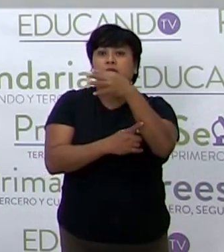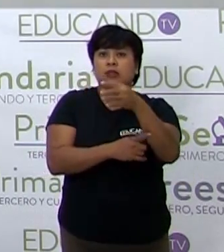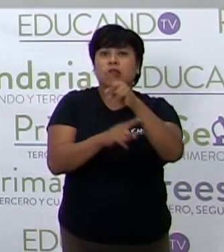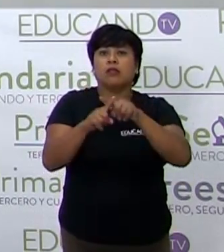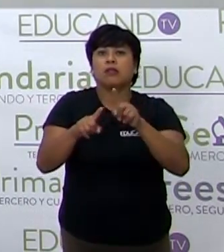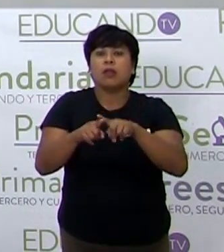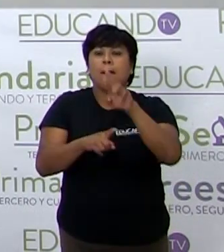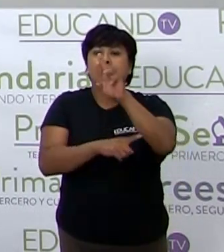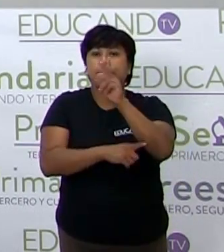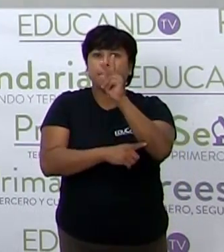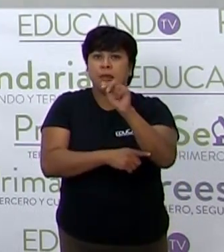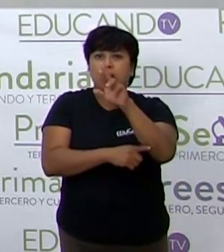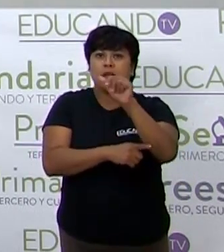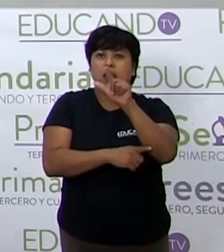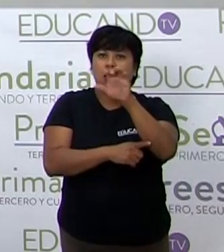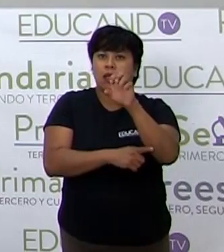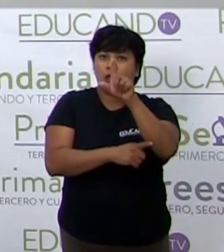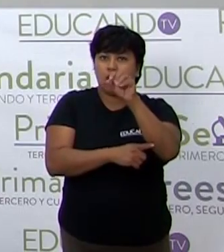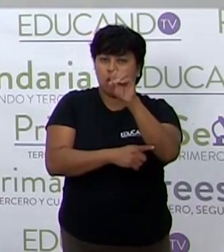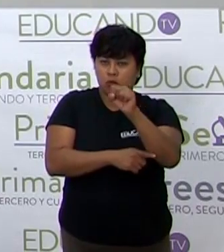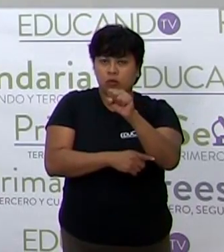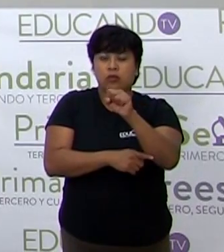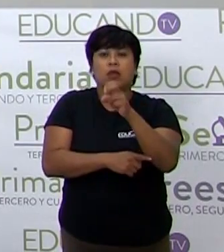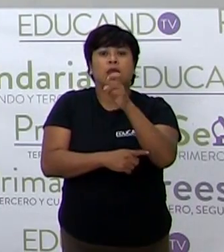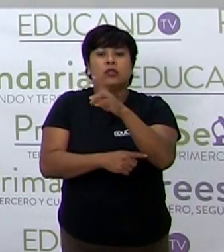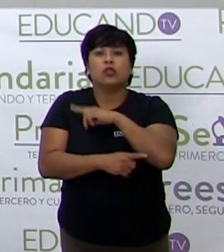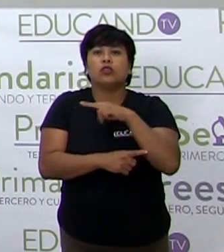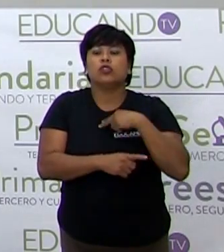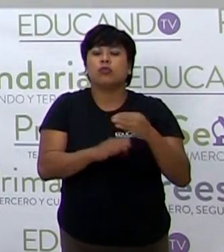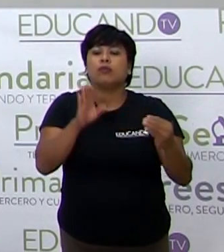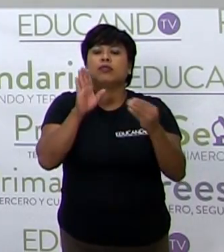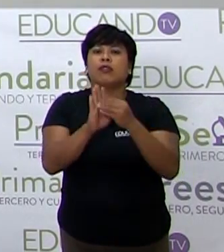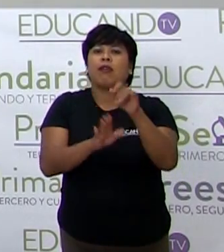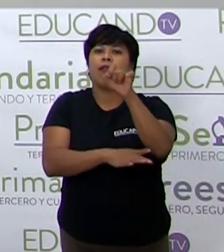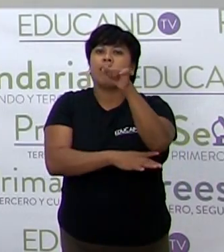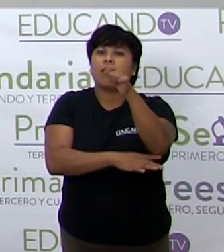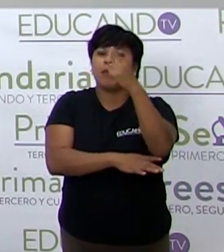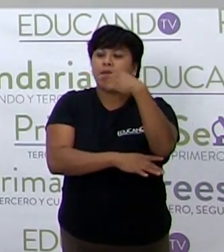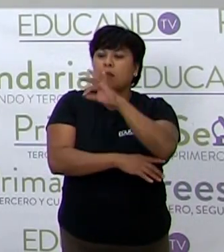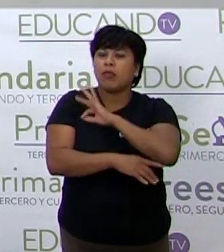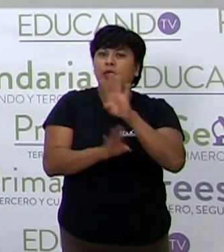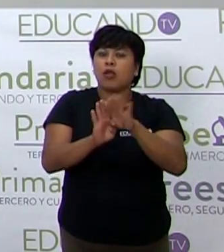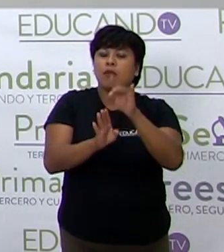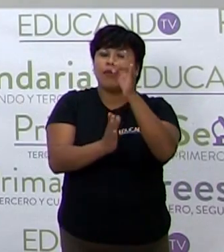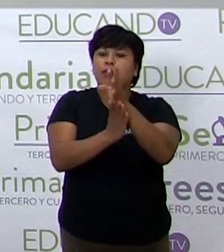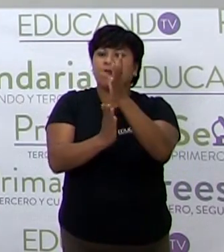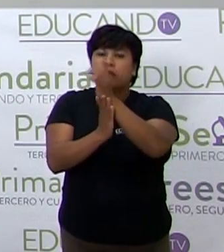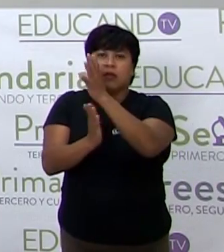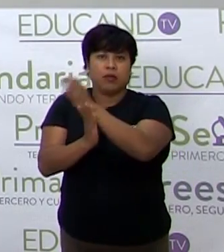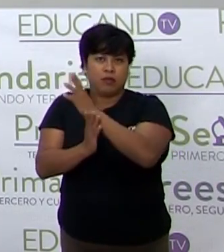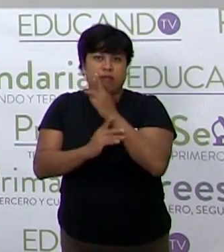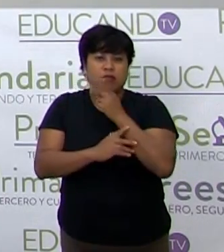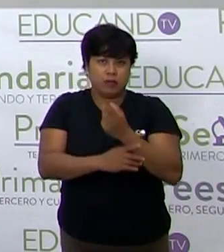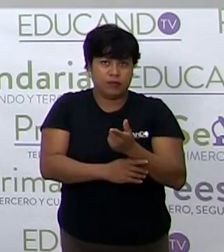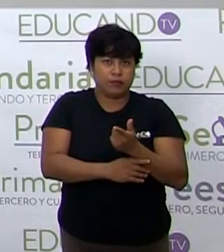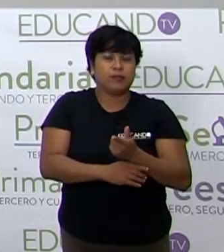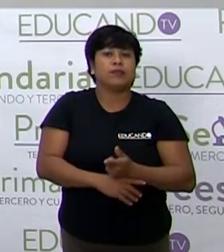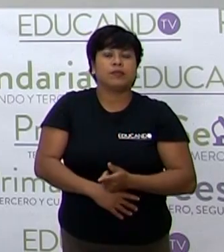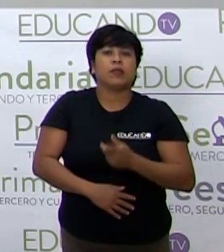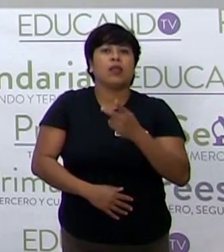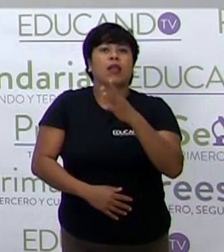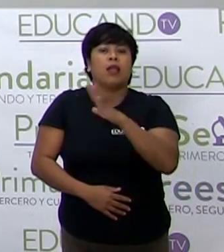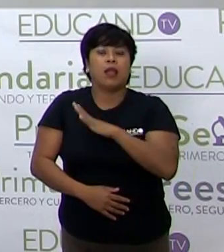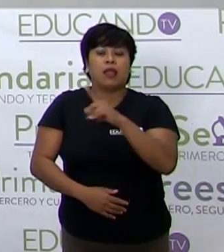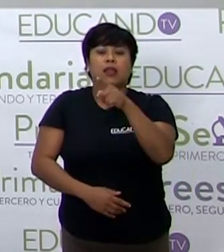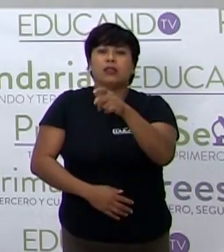de los paralelogramos. Vamos a ponerles una llavecita acá para que podamos identificarlos mejor. Ahí están. Figuras